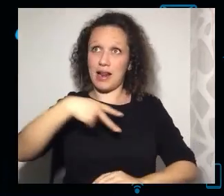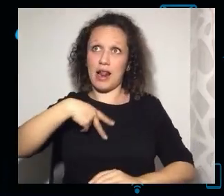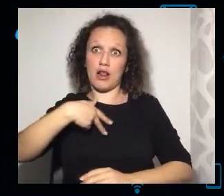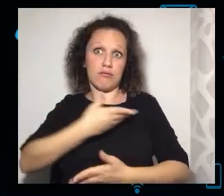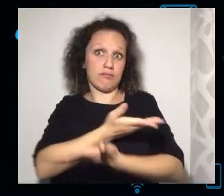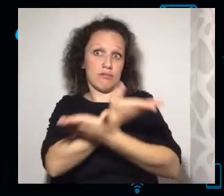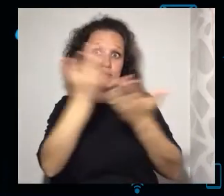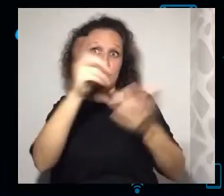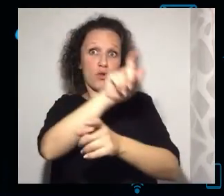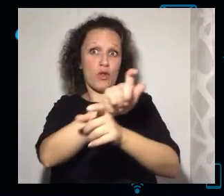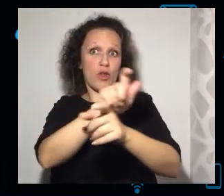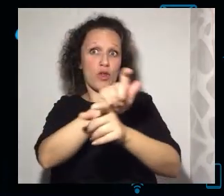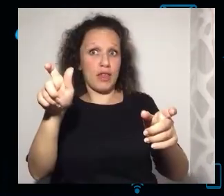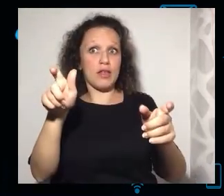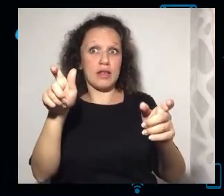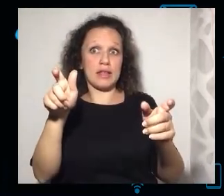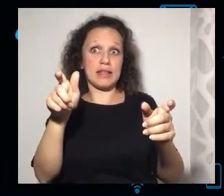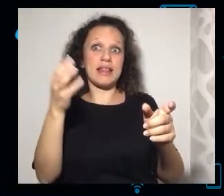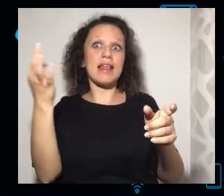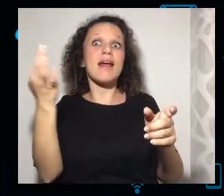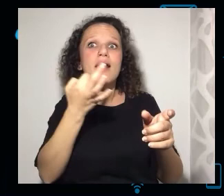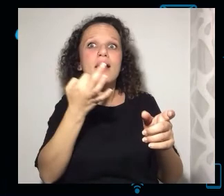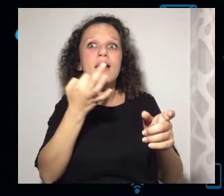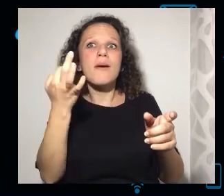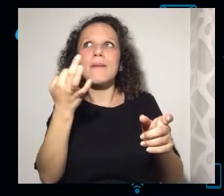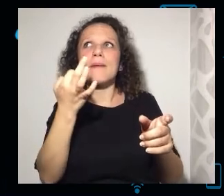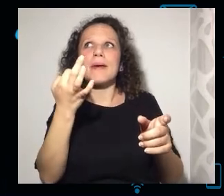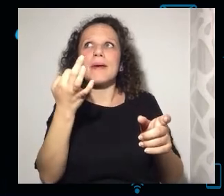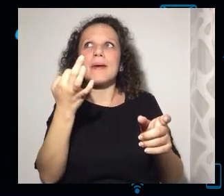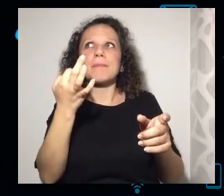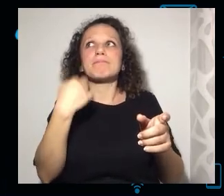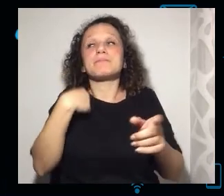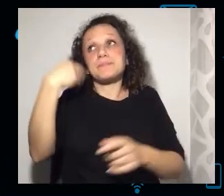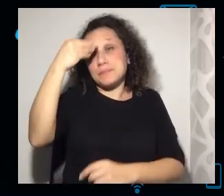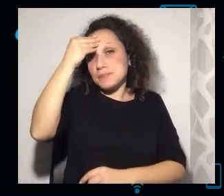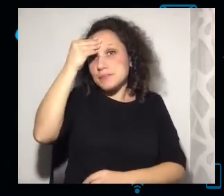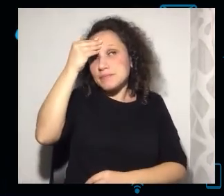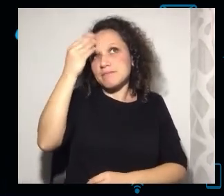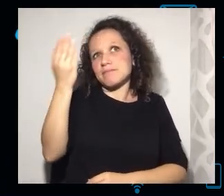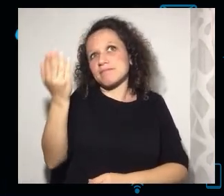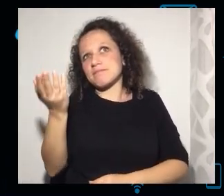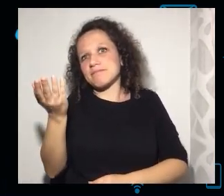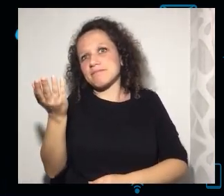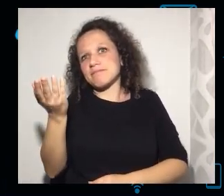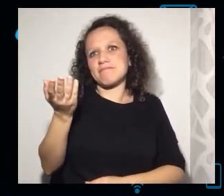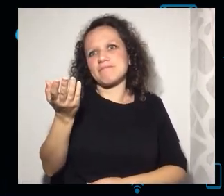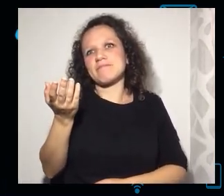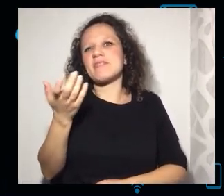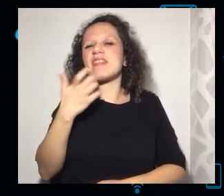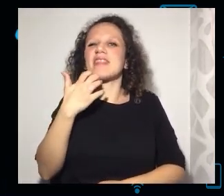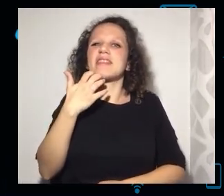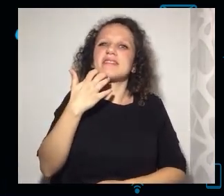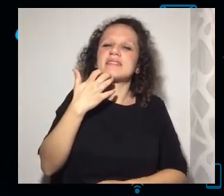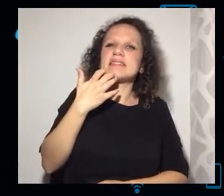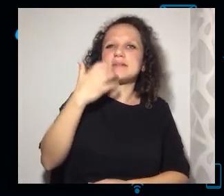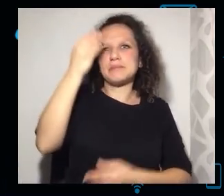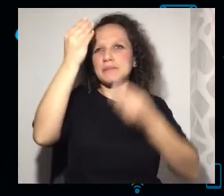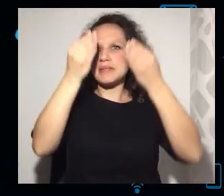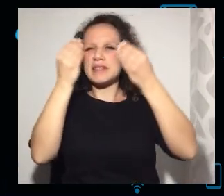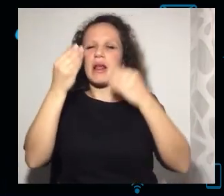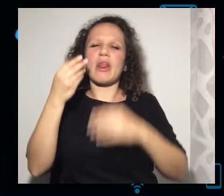yesería sería poco inteligente creo que despreciarlo como algo